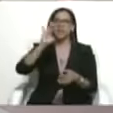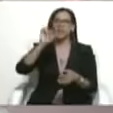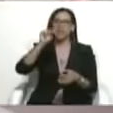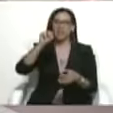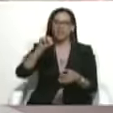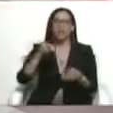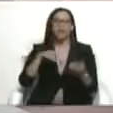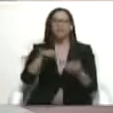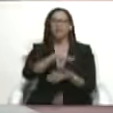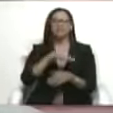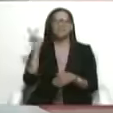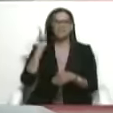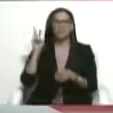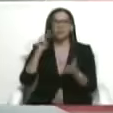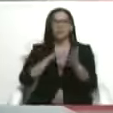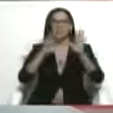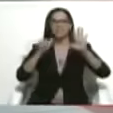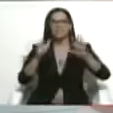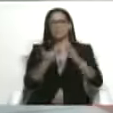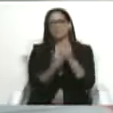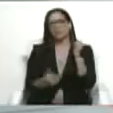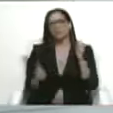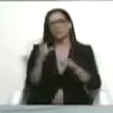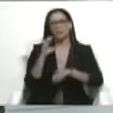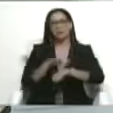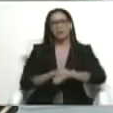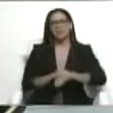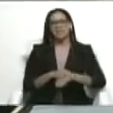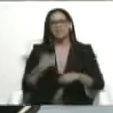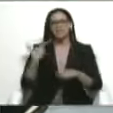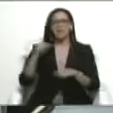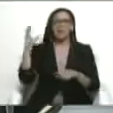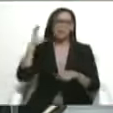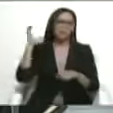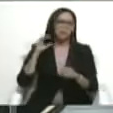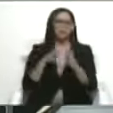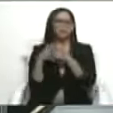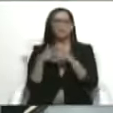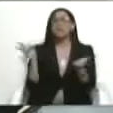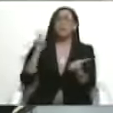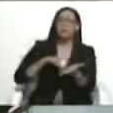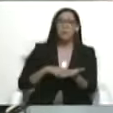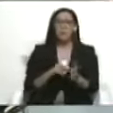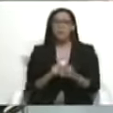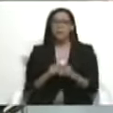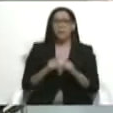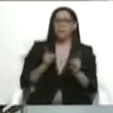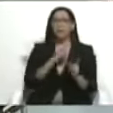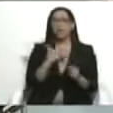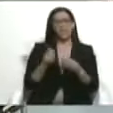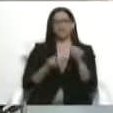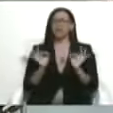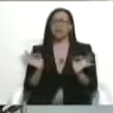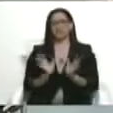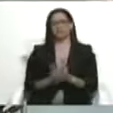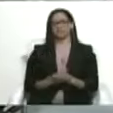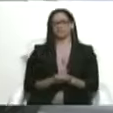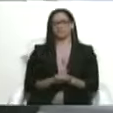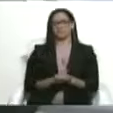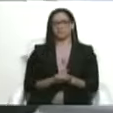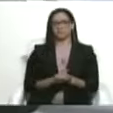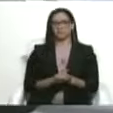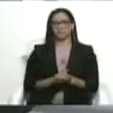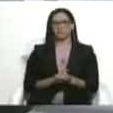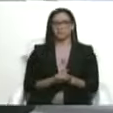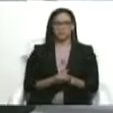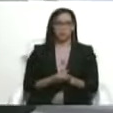el 2016. No vale, y se escapó a una cárcel, se fue de Colombia a Estados Unidos y regresó, pero él no quería hacer nada.